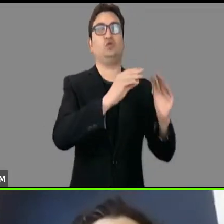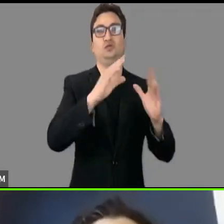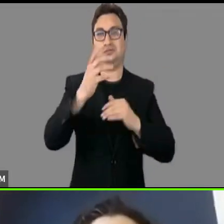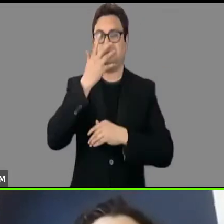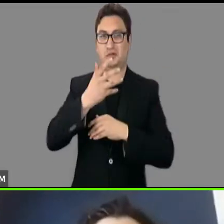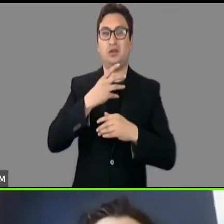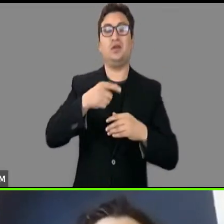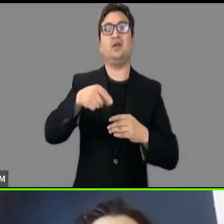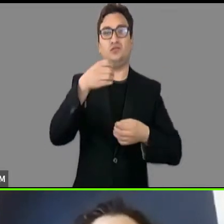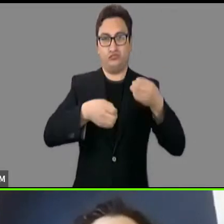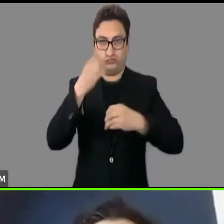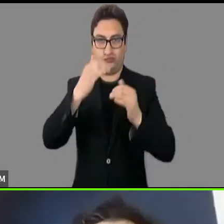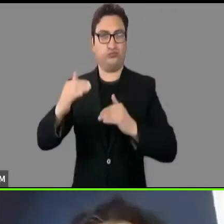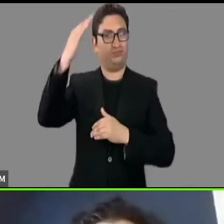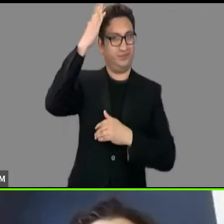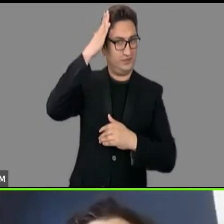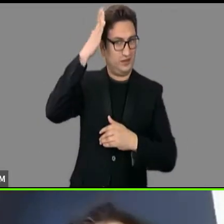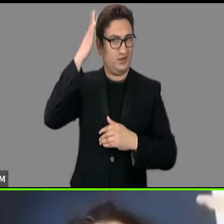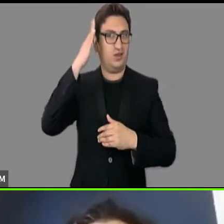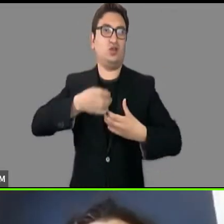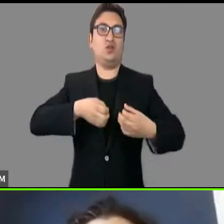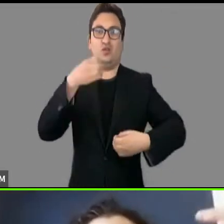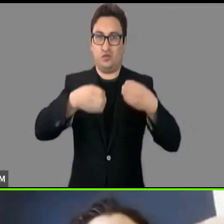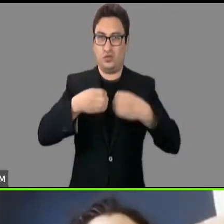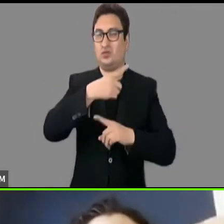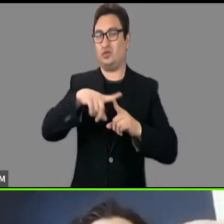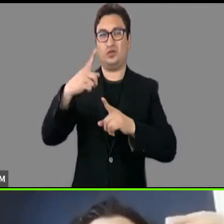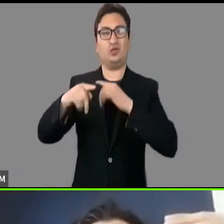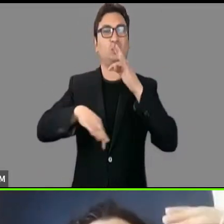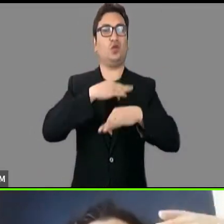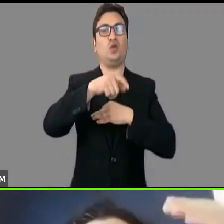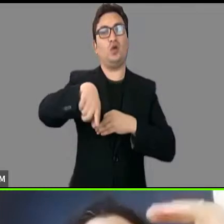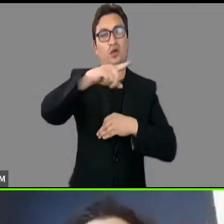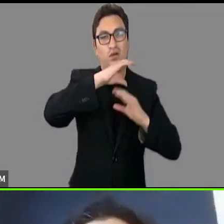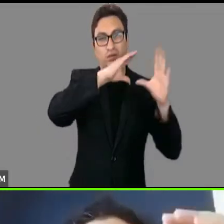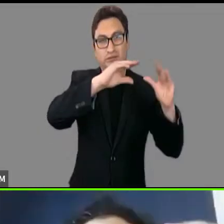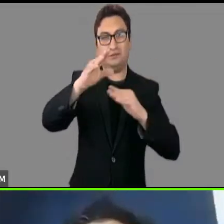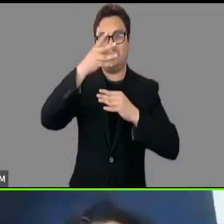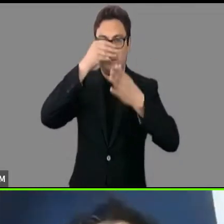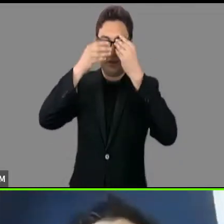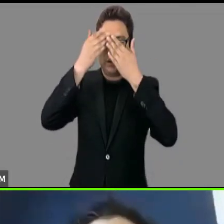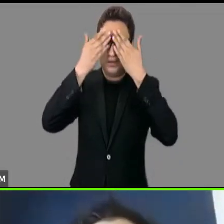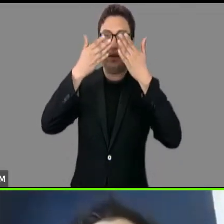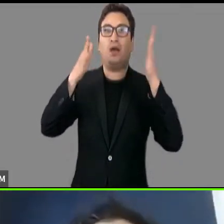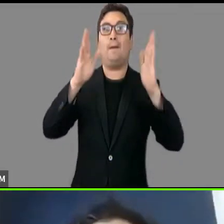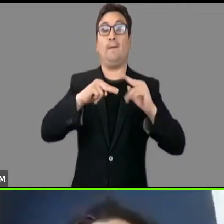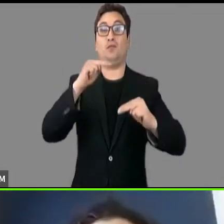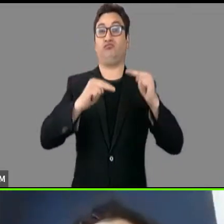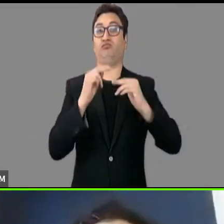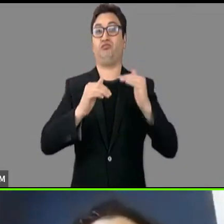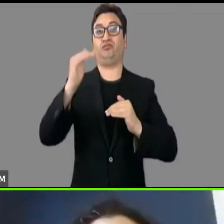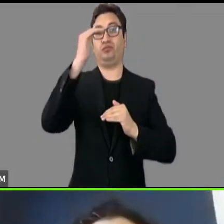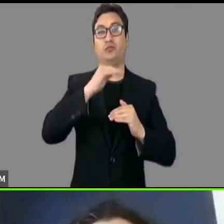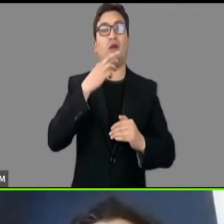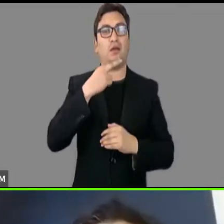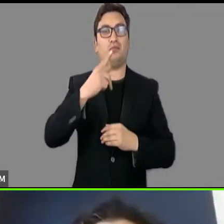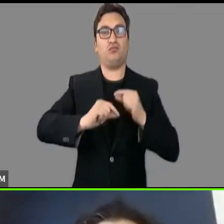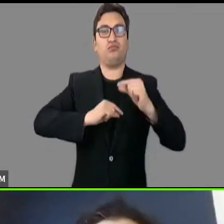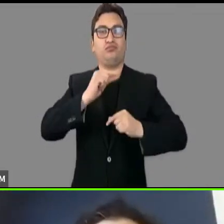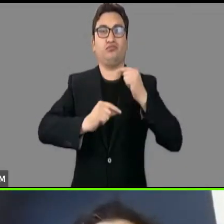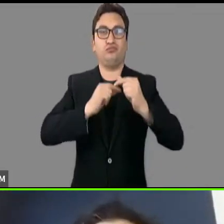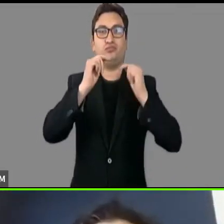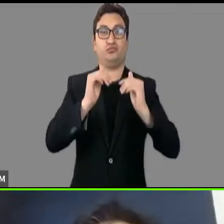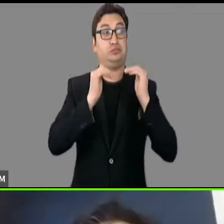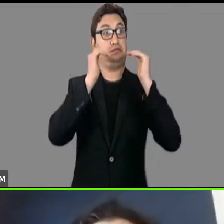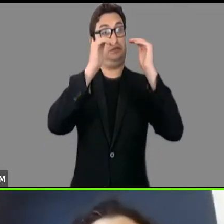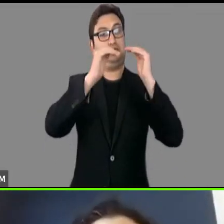Me parece que si esos esfuerzos llegan justamente a este nivel, podremos lograr que poco a poco se vayan socializando y transversalizando en toda la estructura del